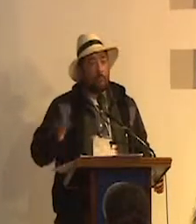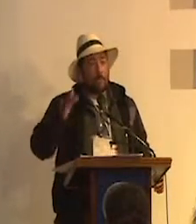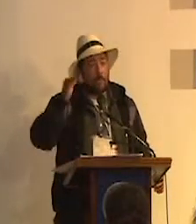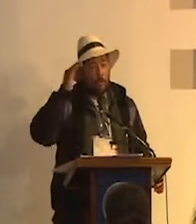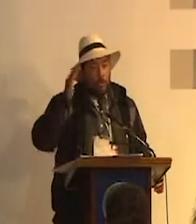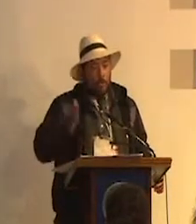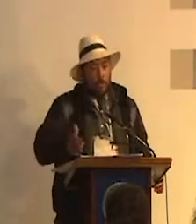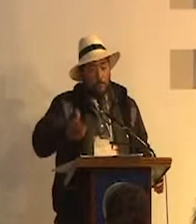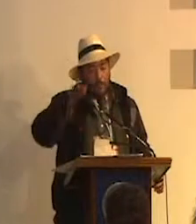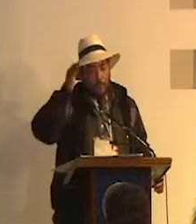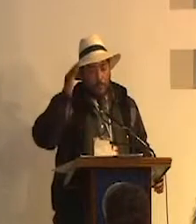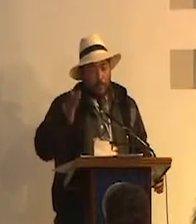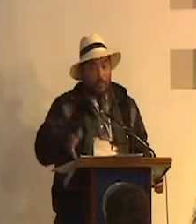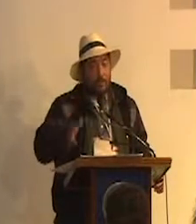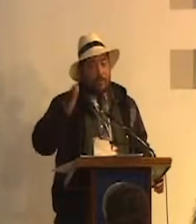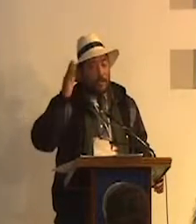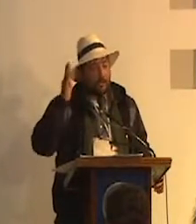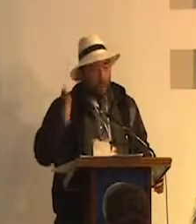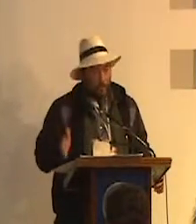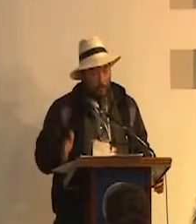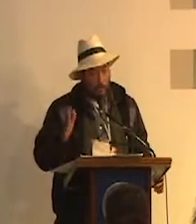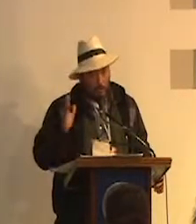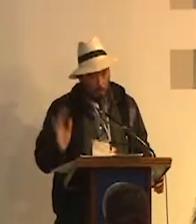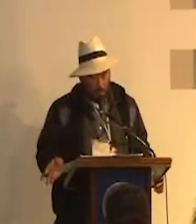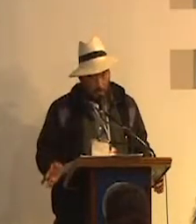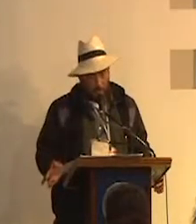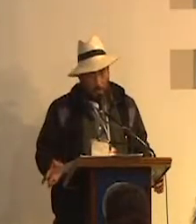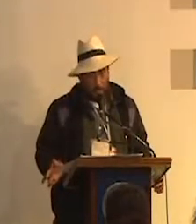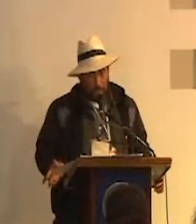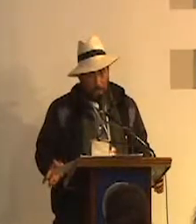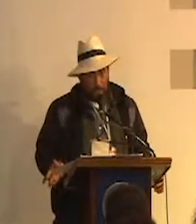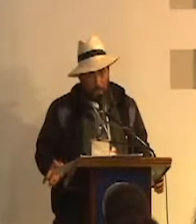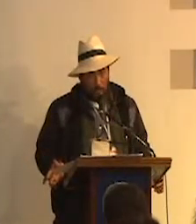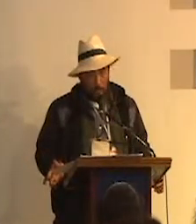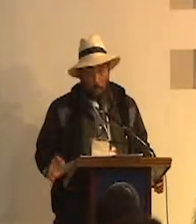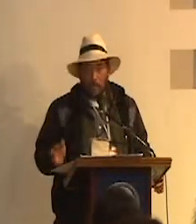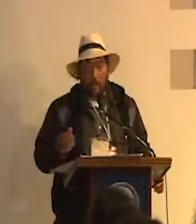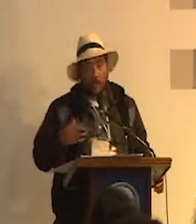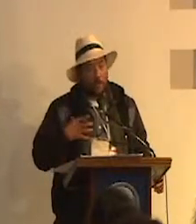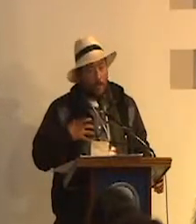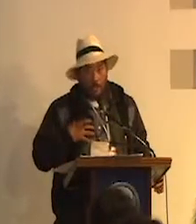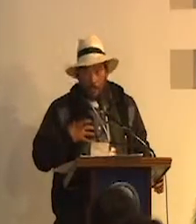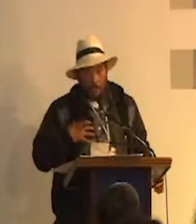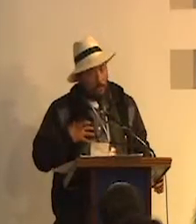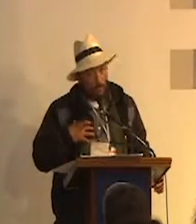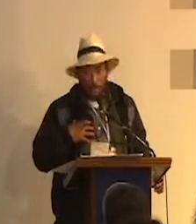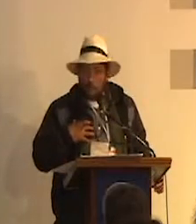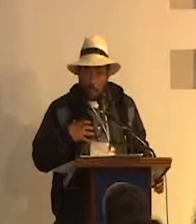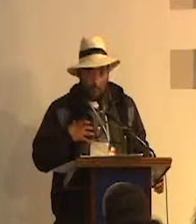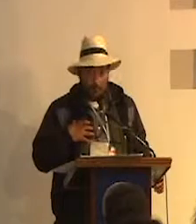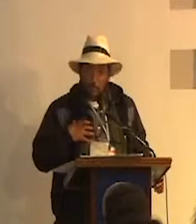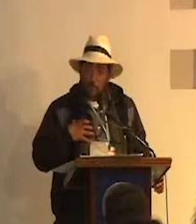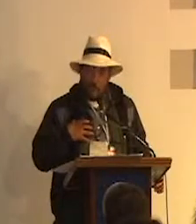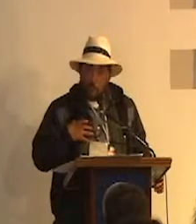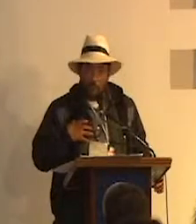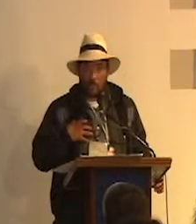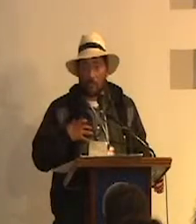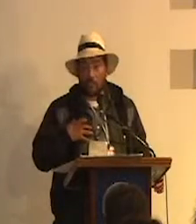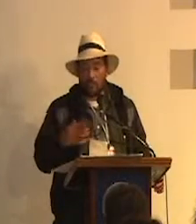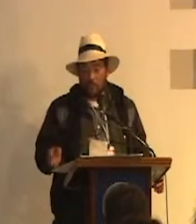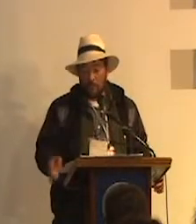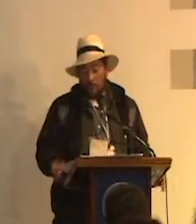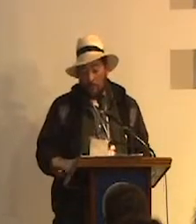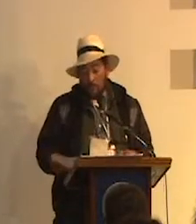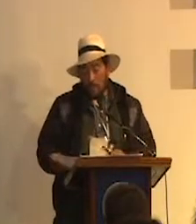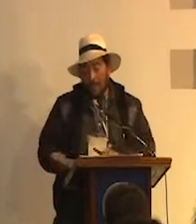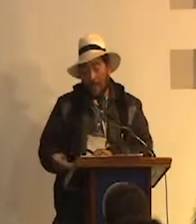enero del 2009 protege a todos los desplazados con 15 casos o tipos de discapacidad. Cosa que no la tiene, derechos que no tienen otras personas que no